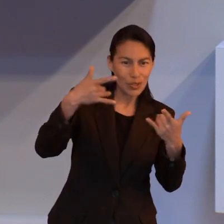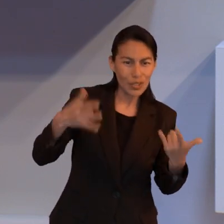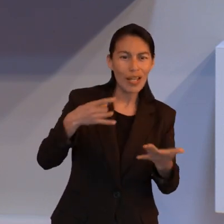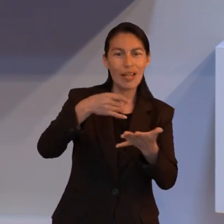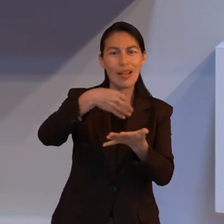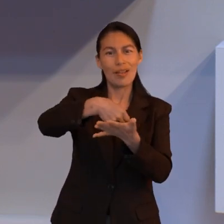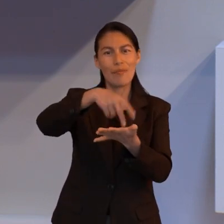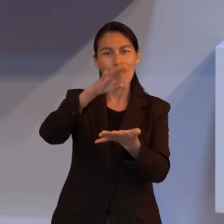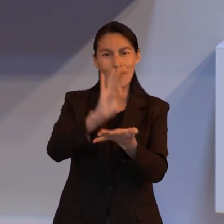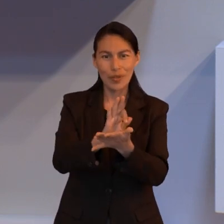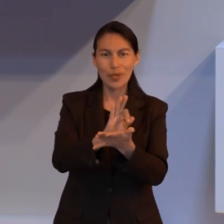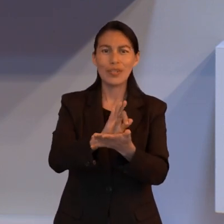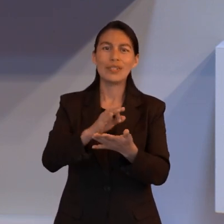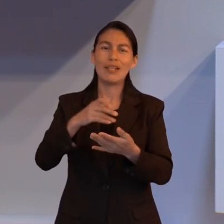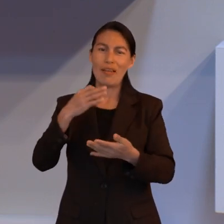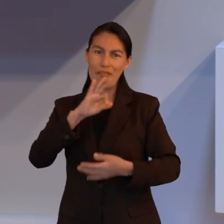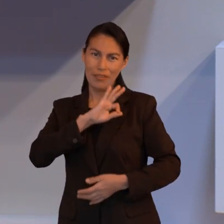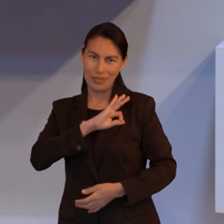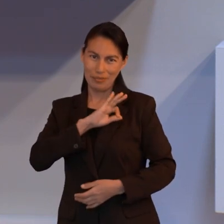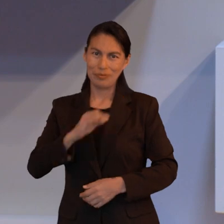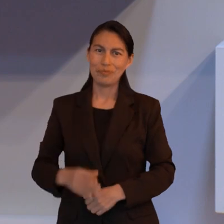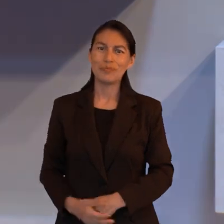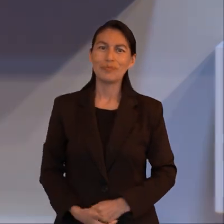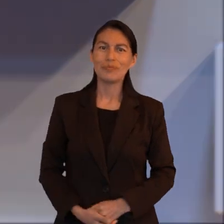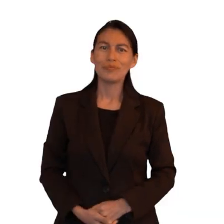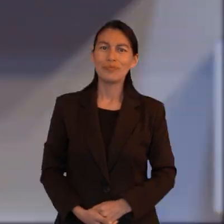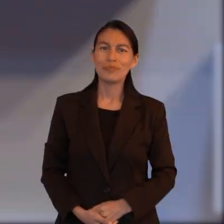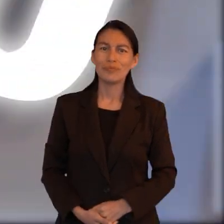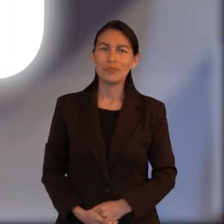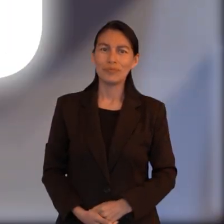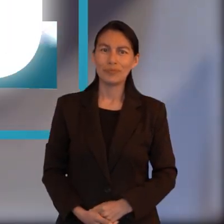para que podamos seguir estudiando de la lista de los héroes de la fe.